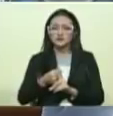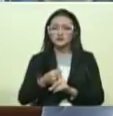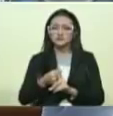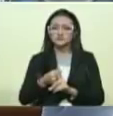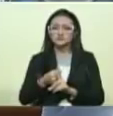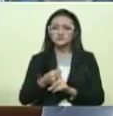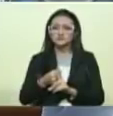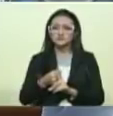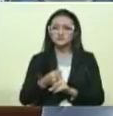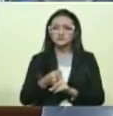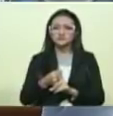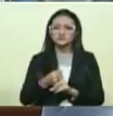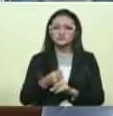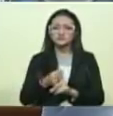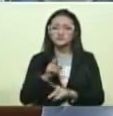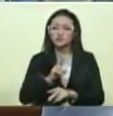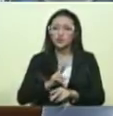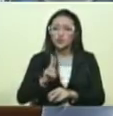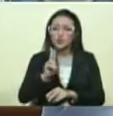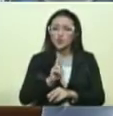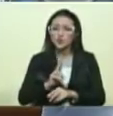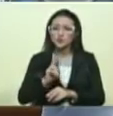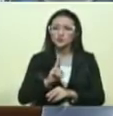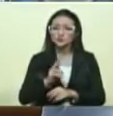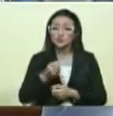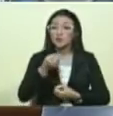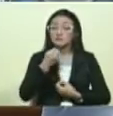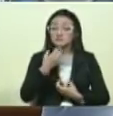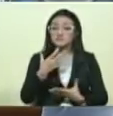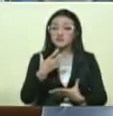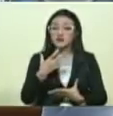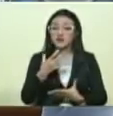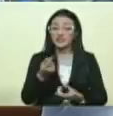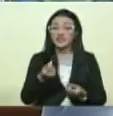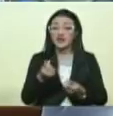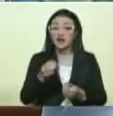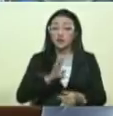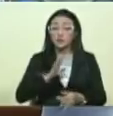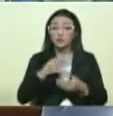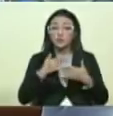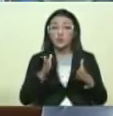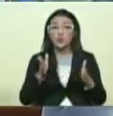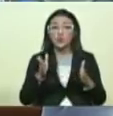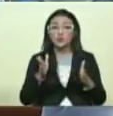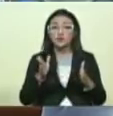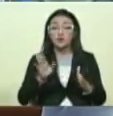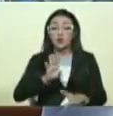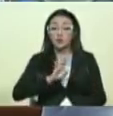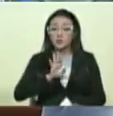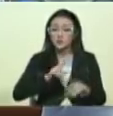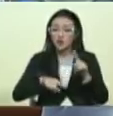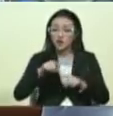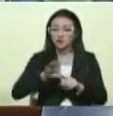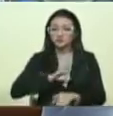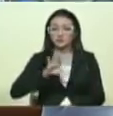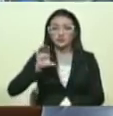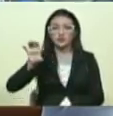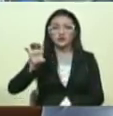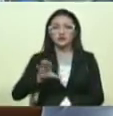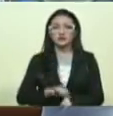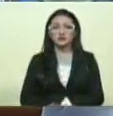de la nación y el uso correcto de los dineros públicos y de los bienes del Estado. Y esa